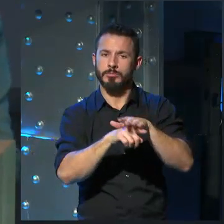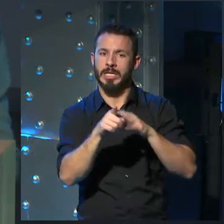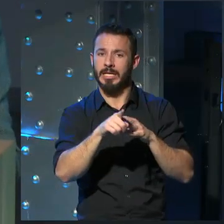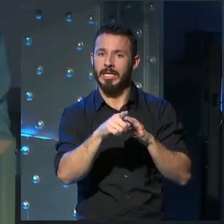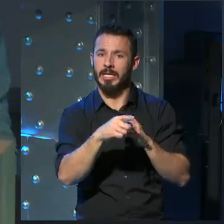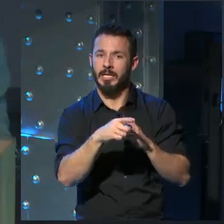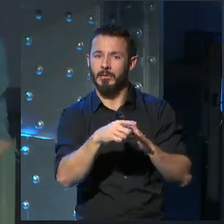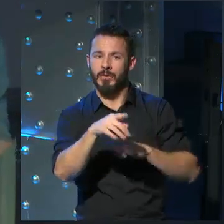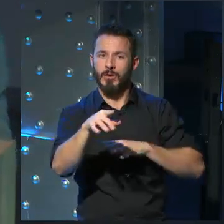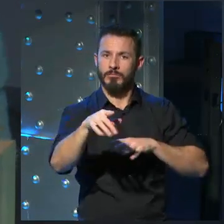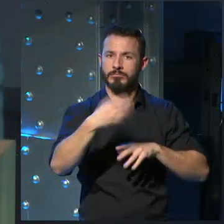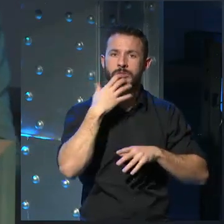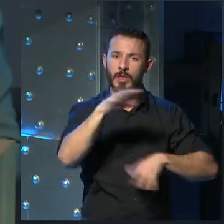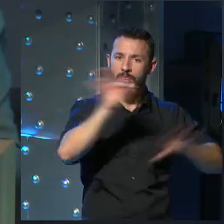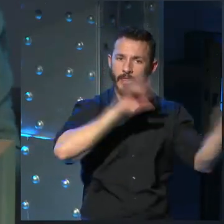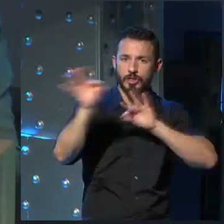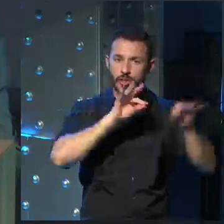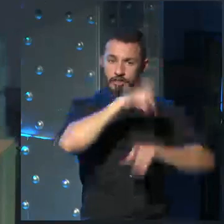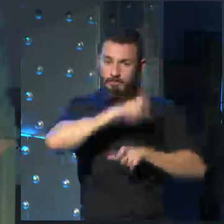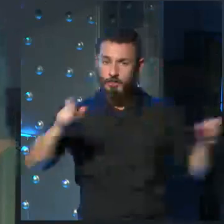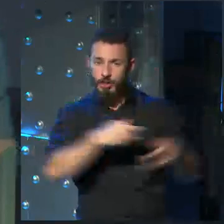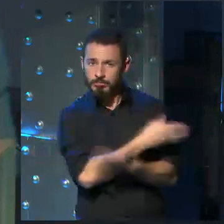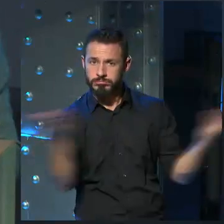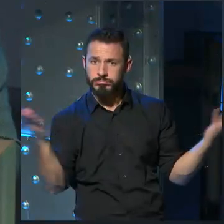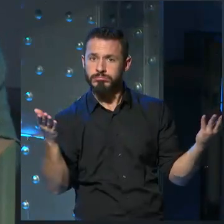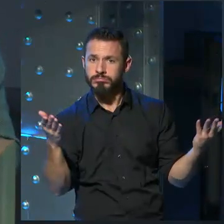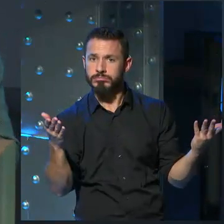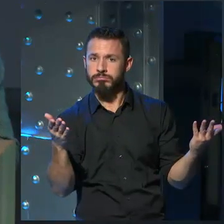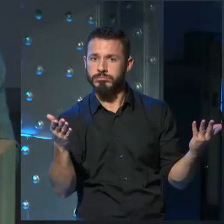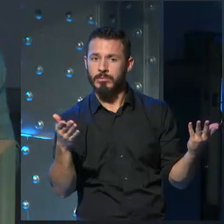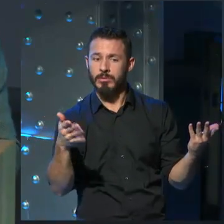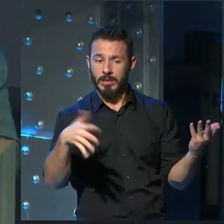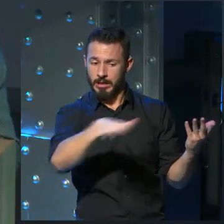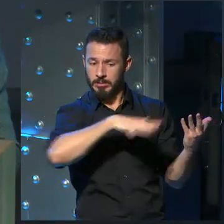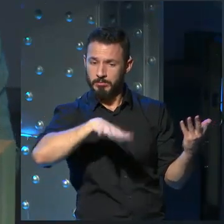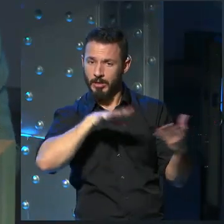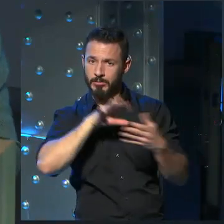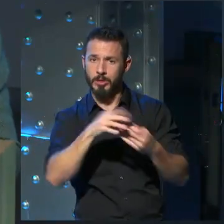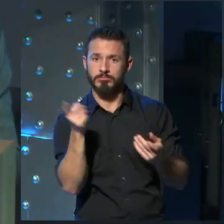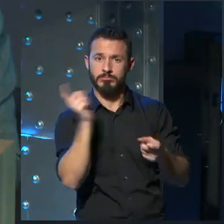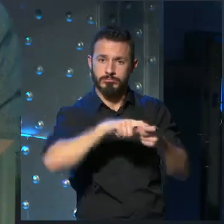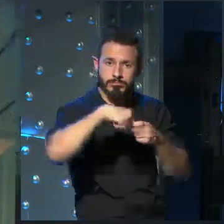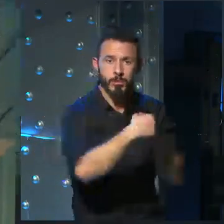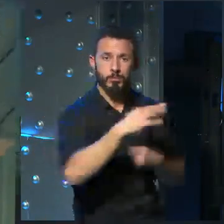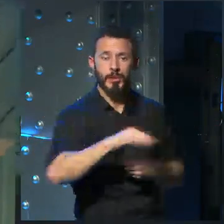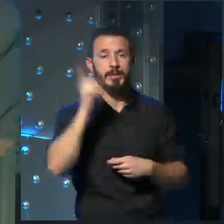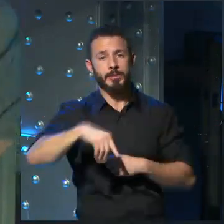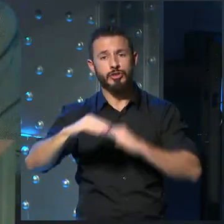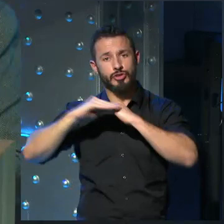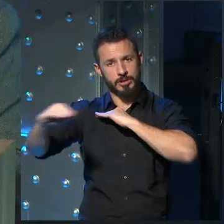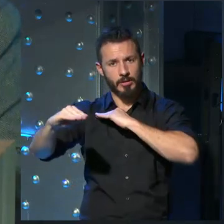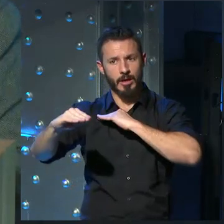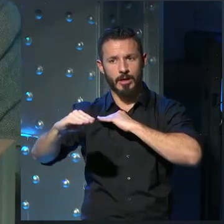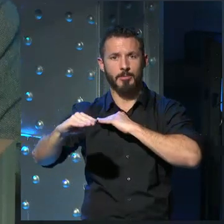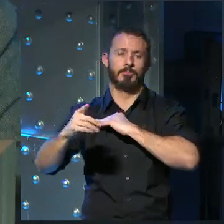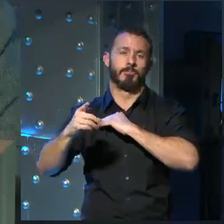dentro de esa toma de decisiones a todas las personas que están en ese espacio, y sostenibilidad para ser capaces de utilizar de una